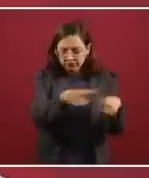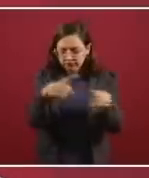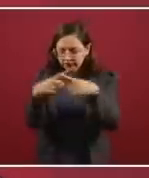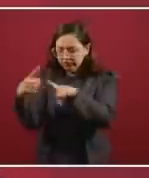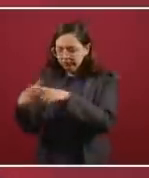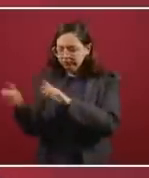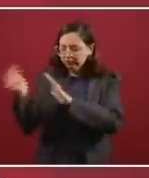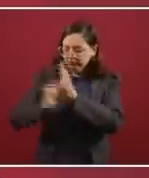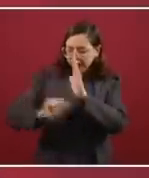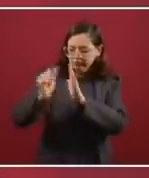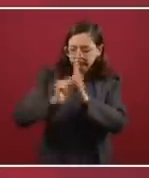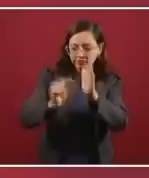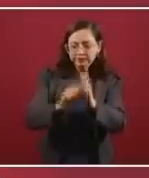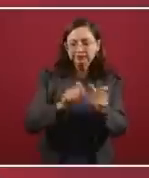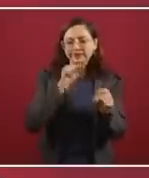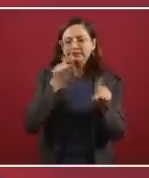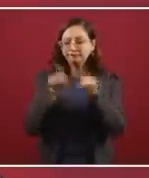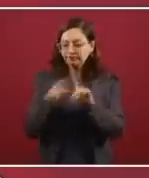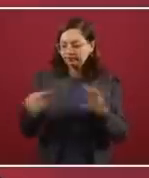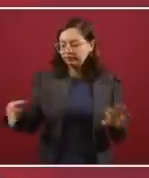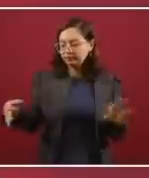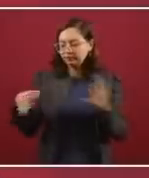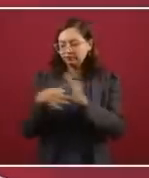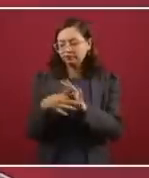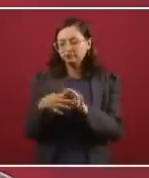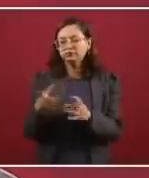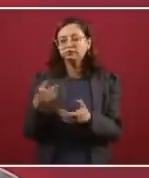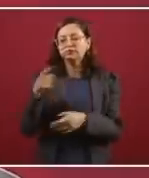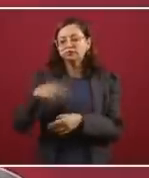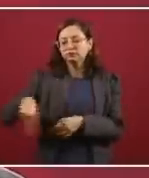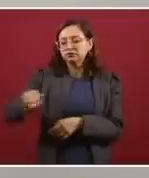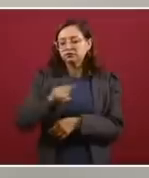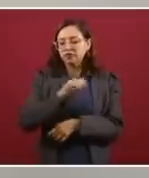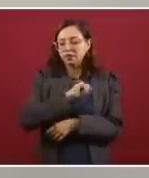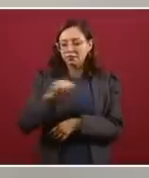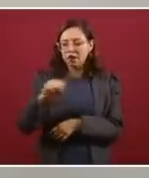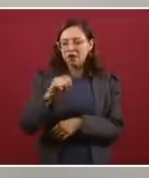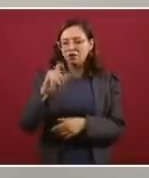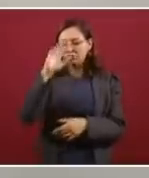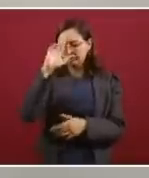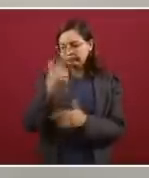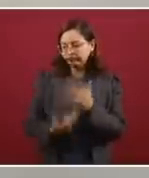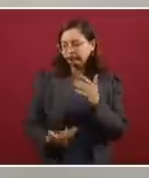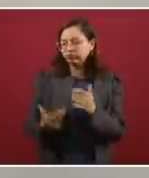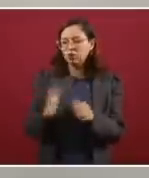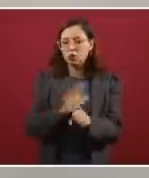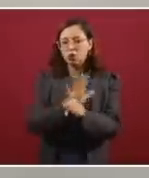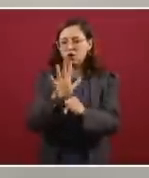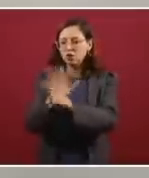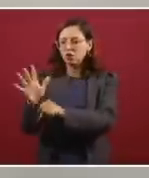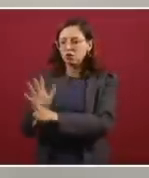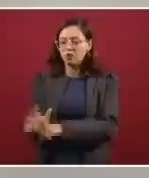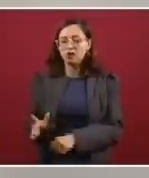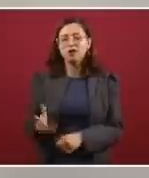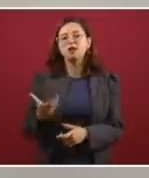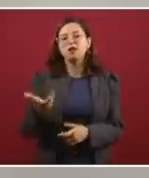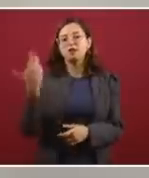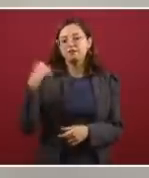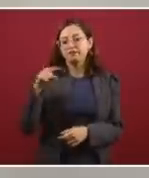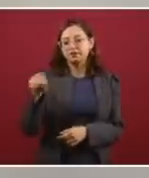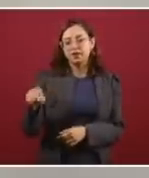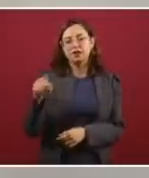delitos están vinculados. Eso, según nos informó el señor secretario de Seguridad, el doctor